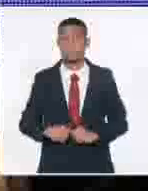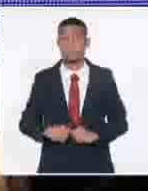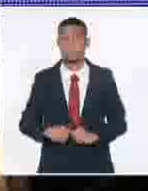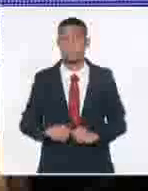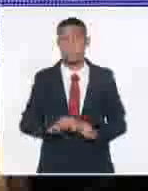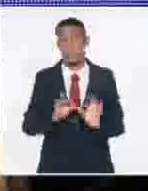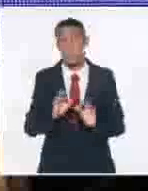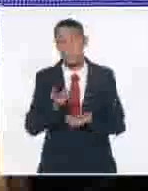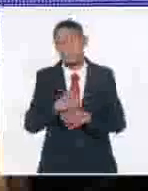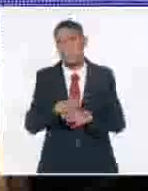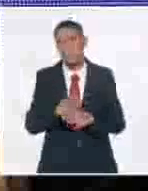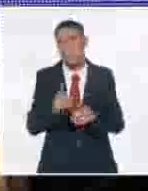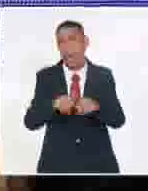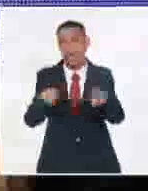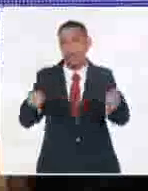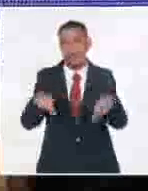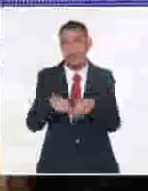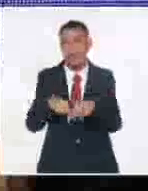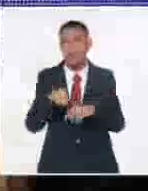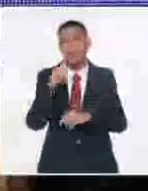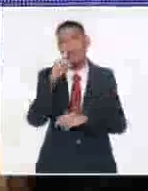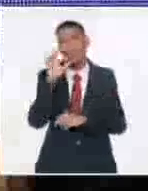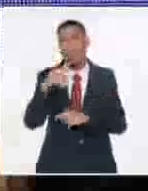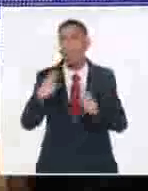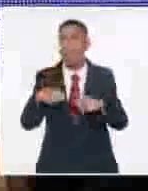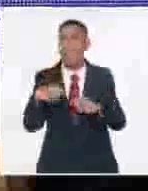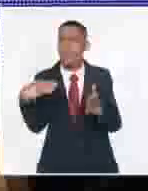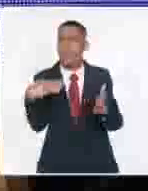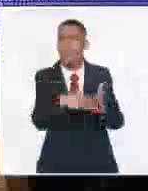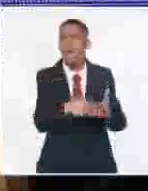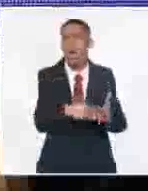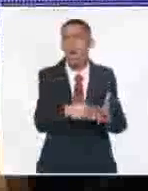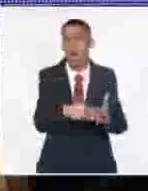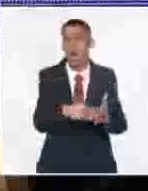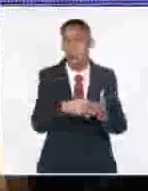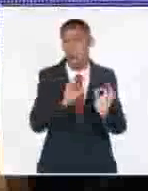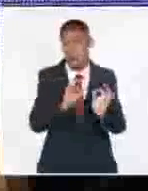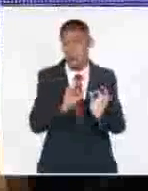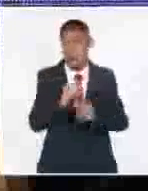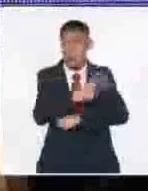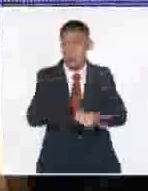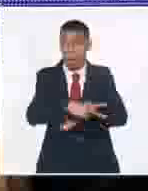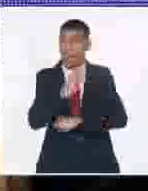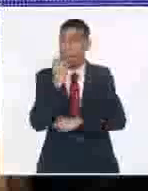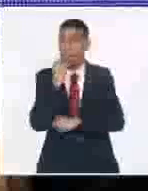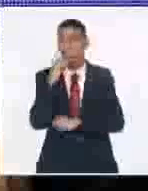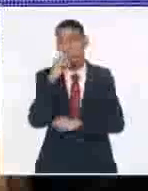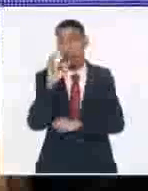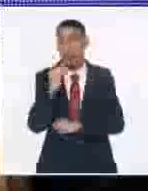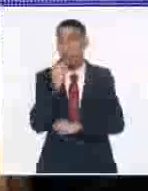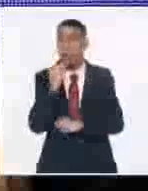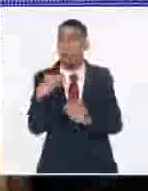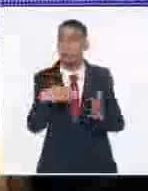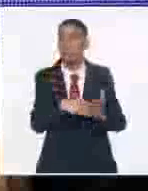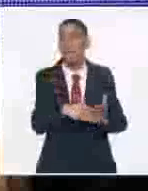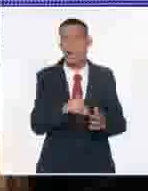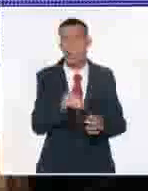territorio. La impunidad con que actúa el gobierno de Israel solo